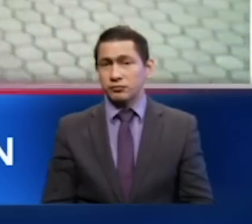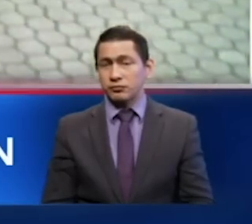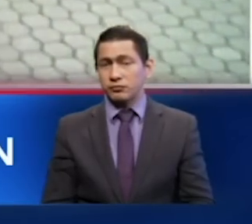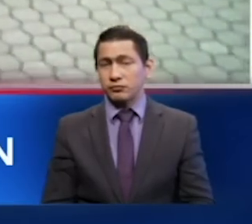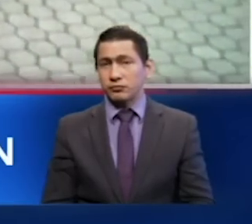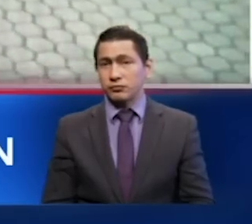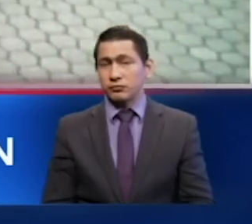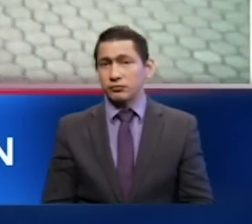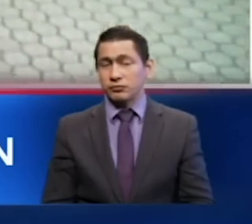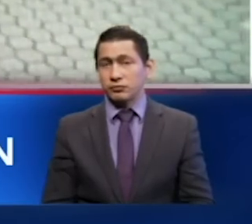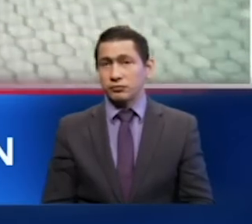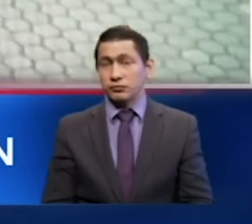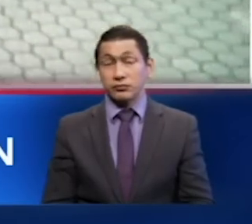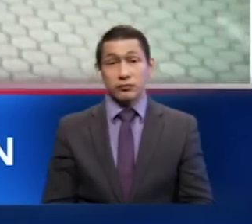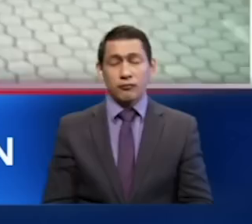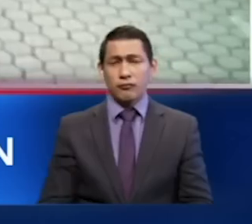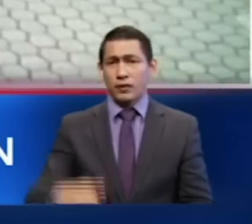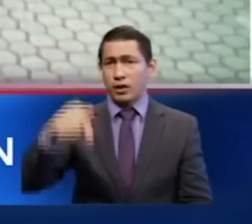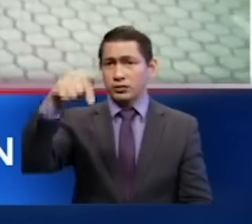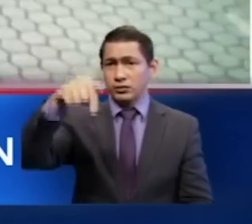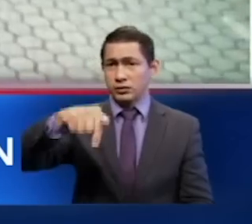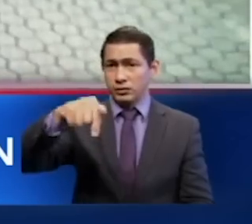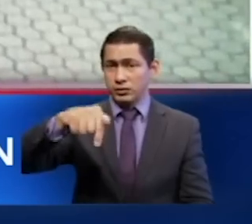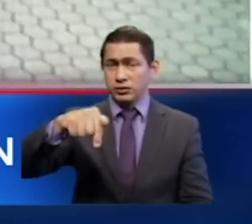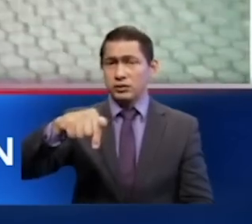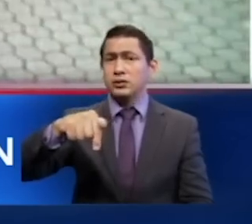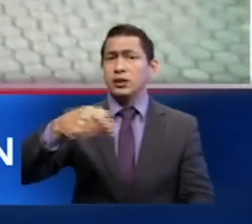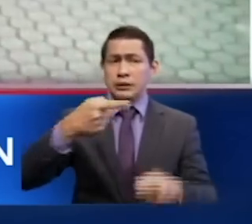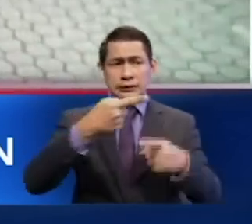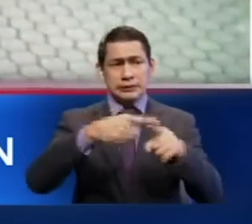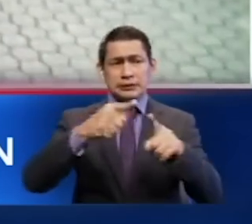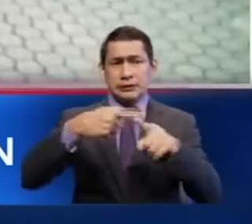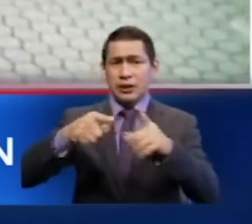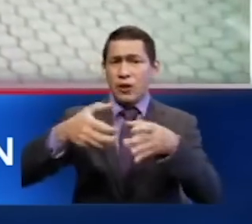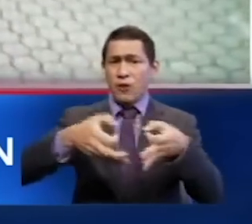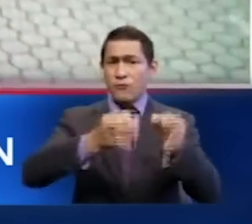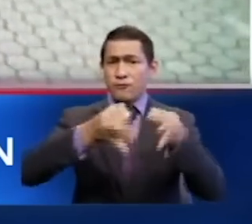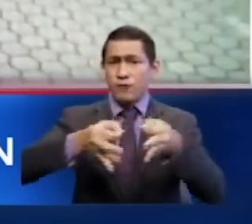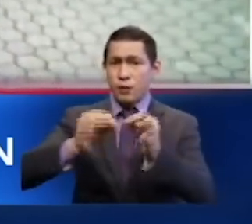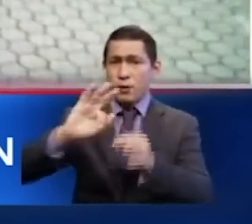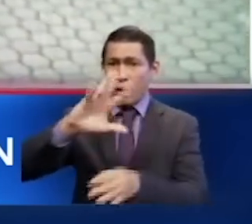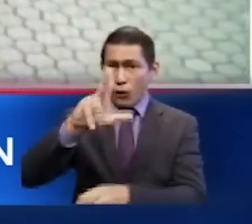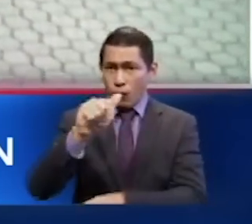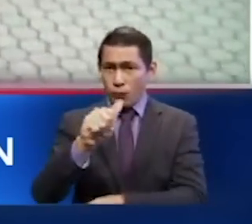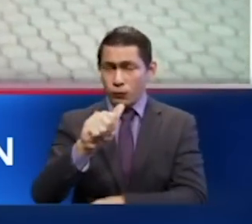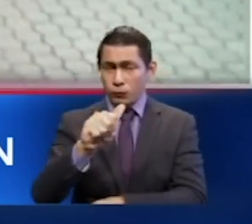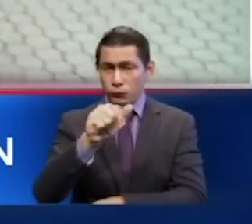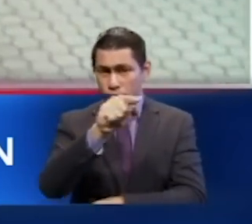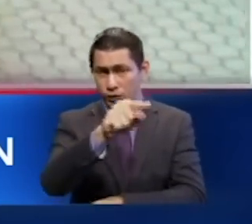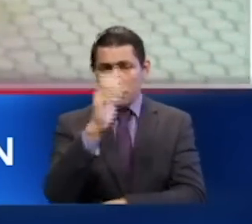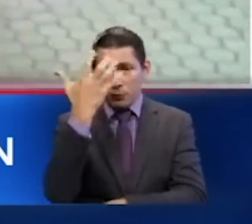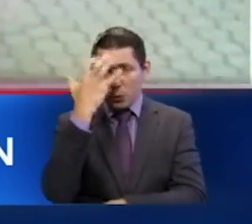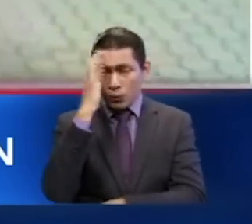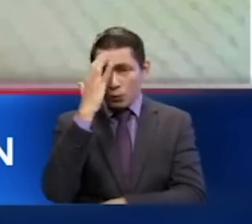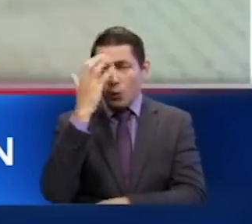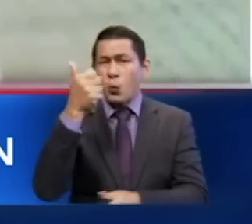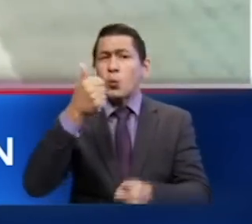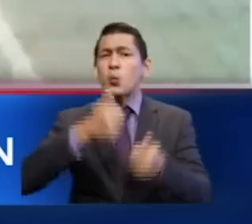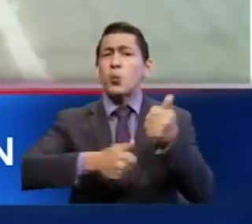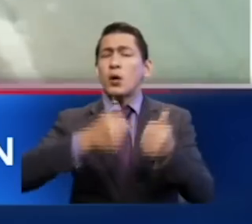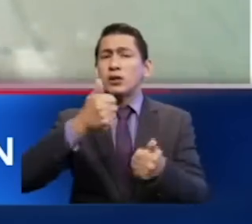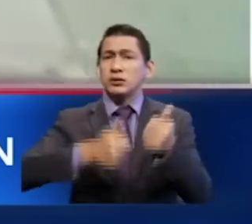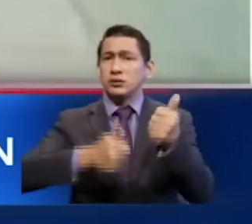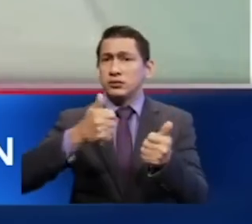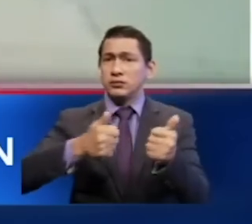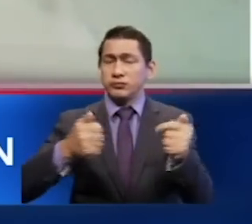De madrugada. Nos decían que esta no es la única modalidad, también hay otras. Cuéntenme, hay otra modalidad que también preocupa en estos rincones, tomando en cuenta que acá en San